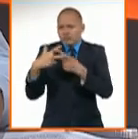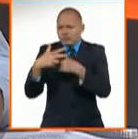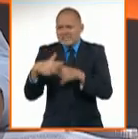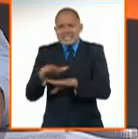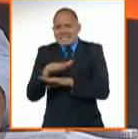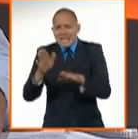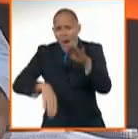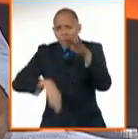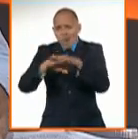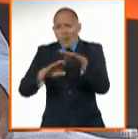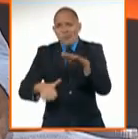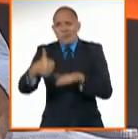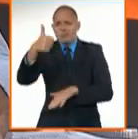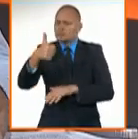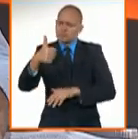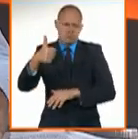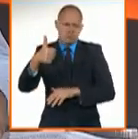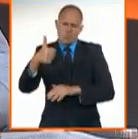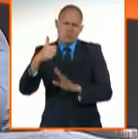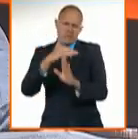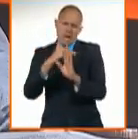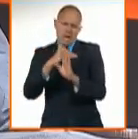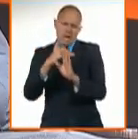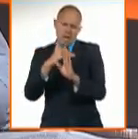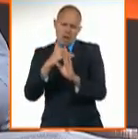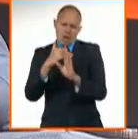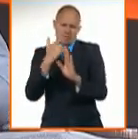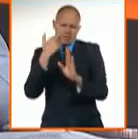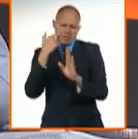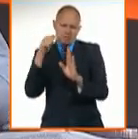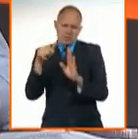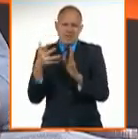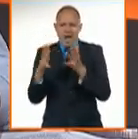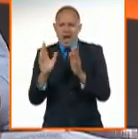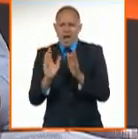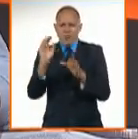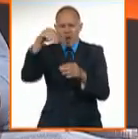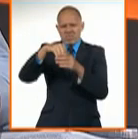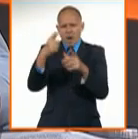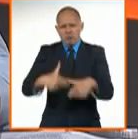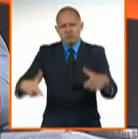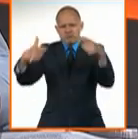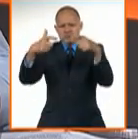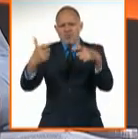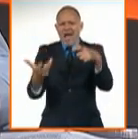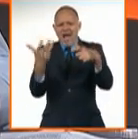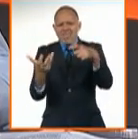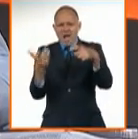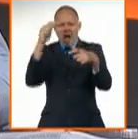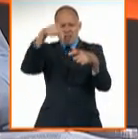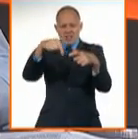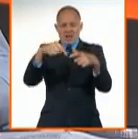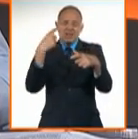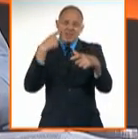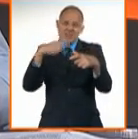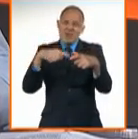swap o que tiene algunas limitaciones todavía en la cadera ahí se hace un trabajo muy profundo en la turbina generador y ese